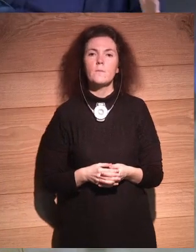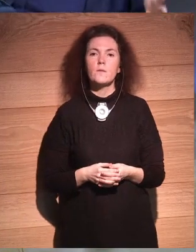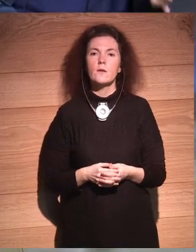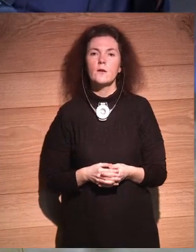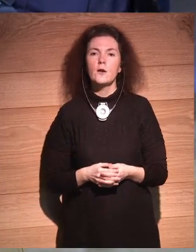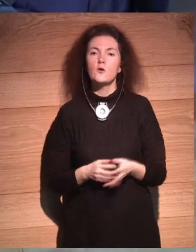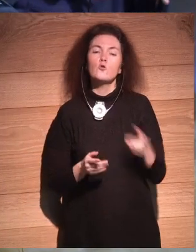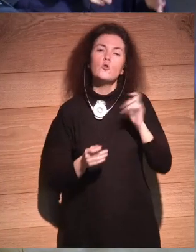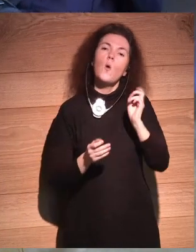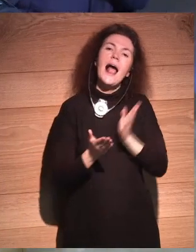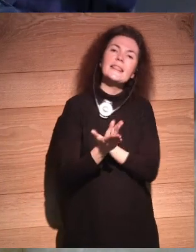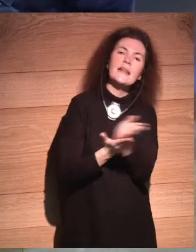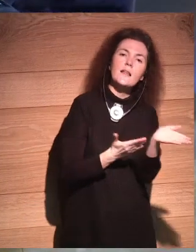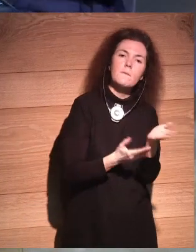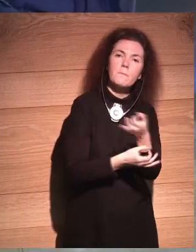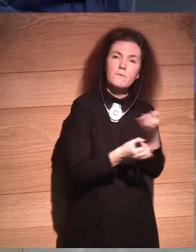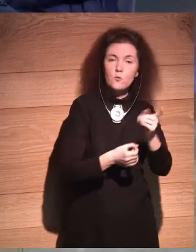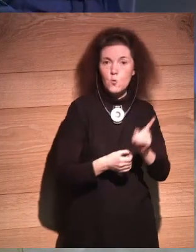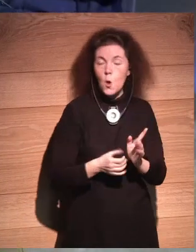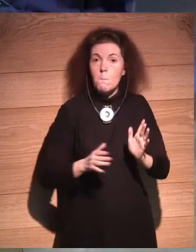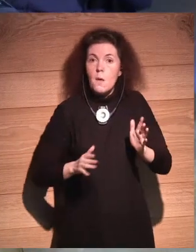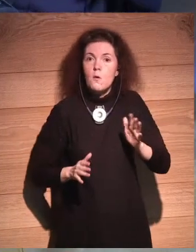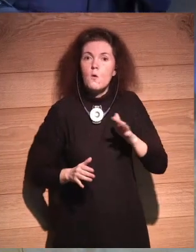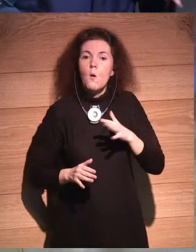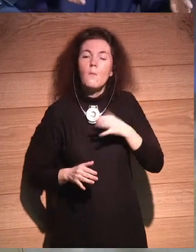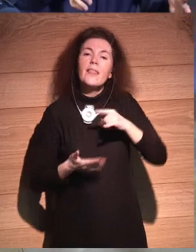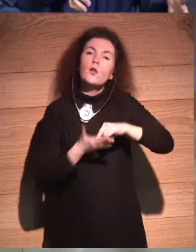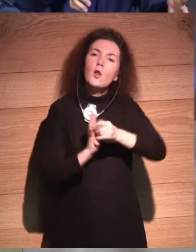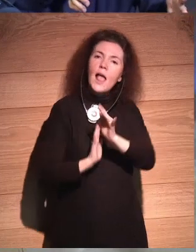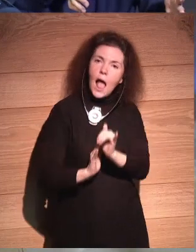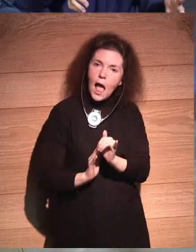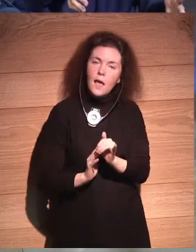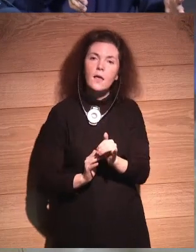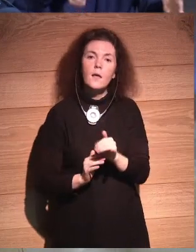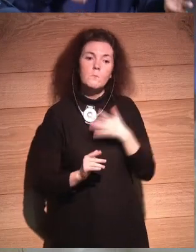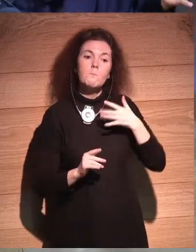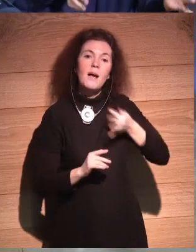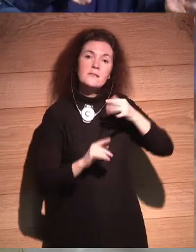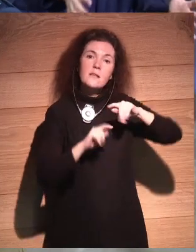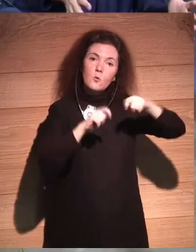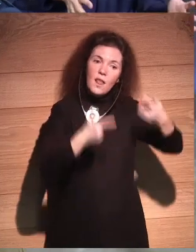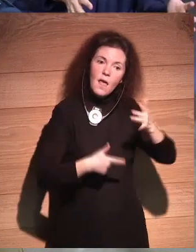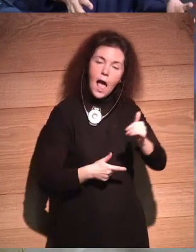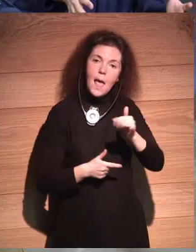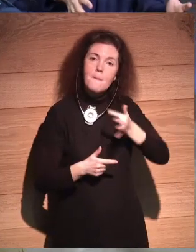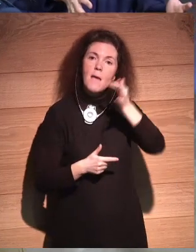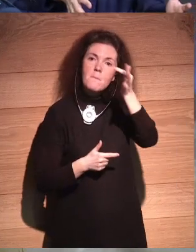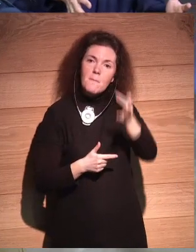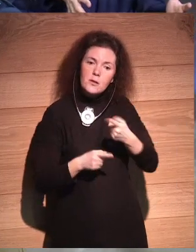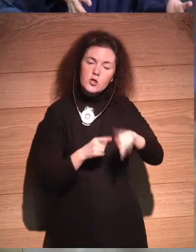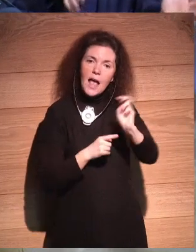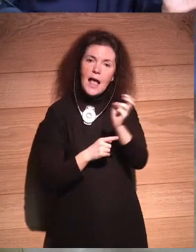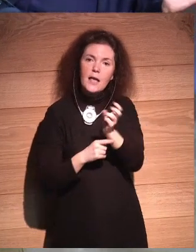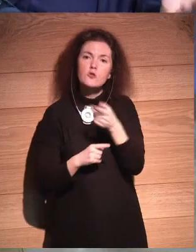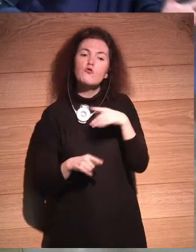No como una alternativa necesariamente, pero bueno, podemos tener la tecnología, tenemos que tener la naturaleza, podemos tener varias cosas en paralelo. No